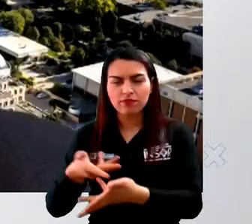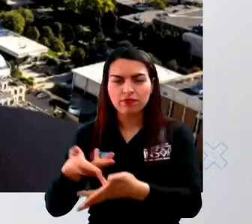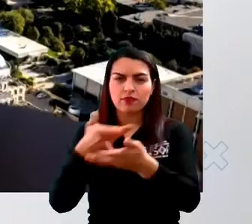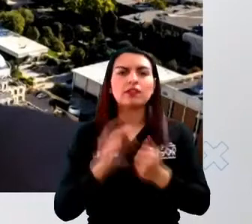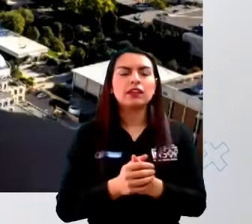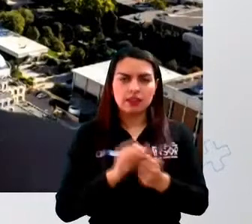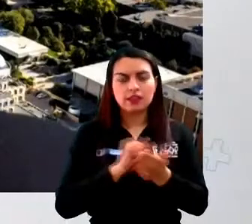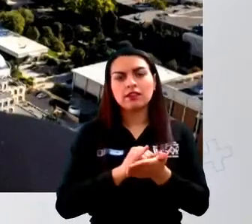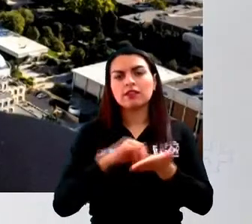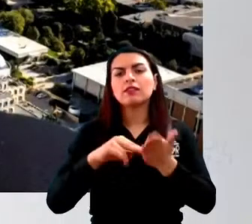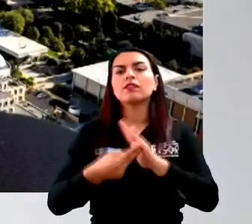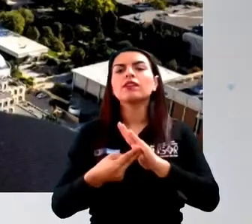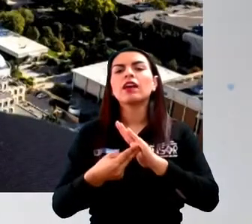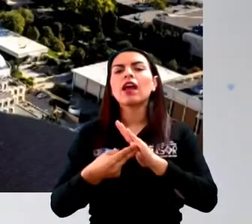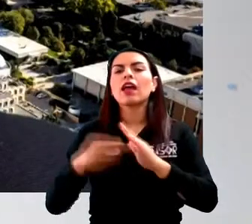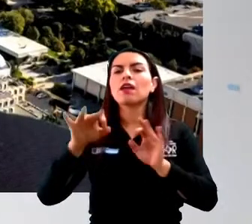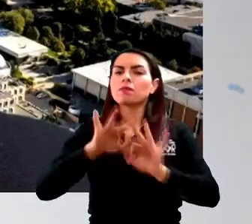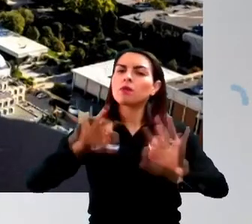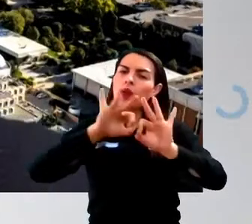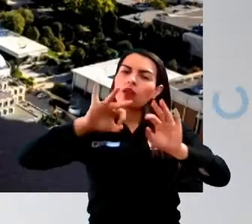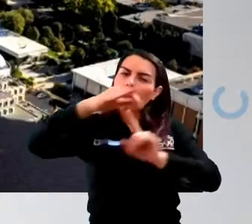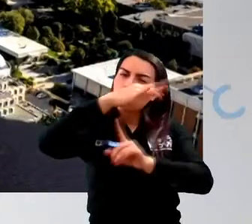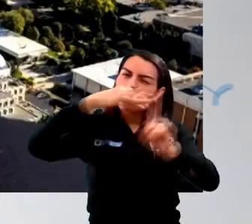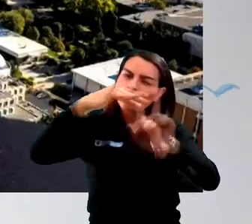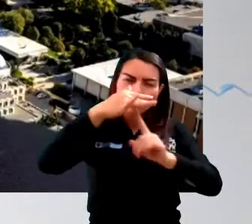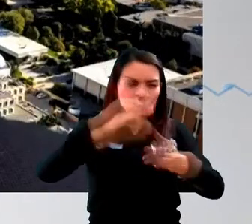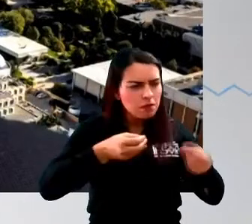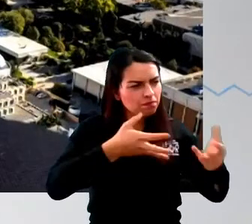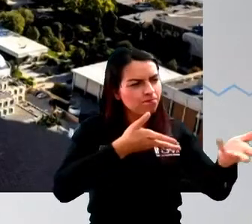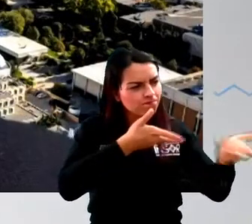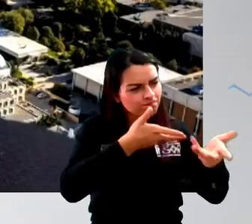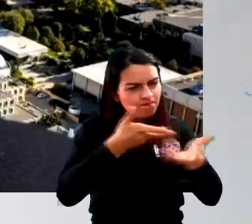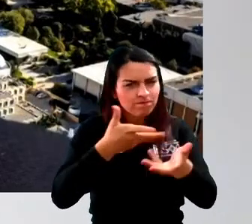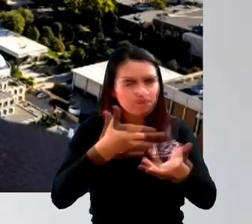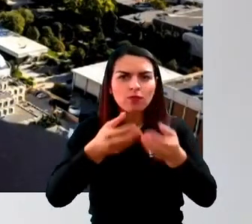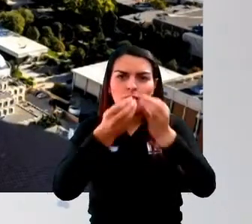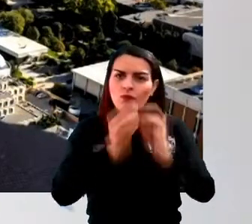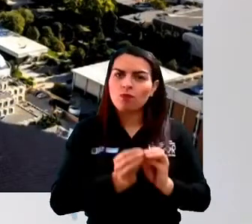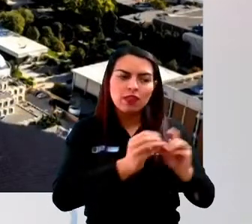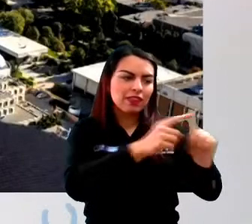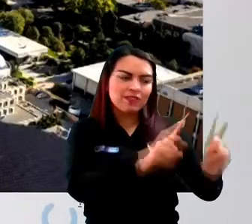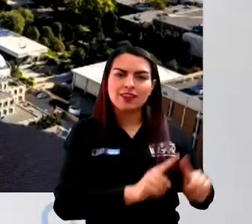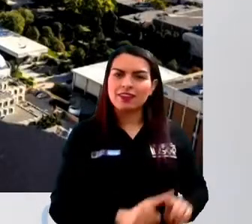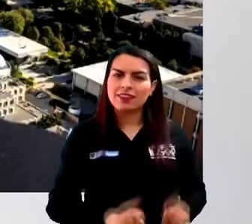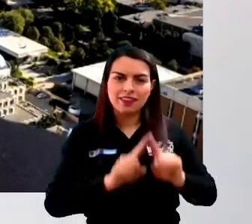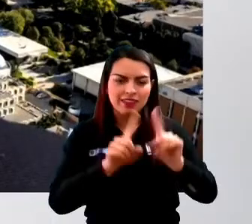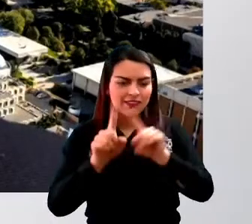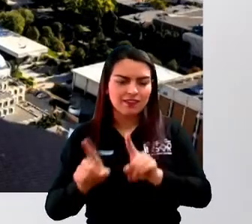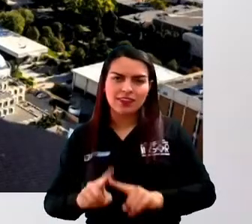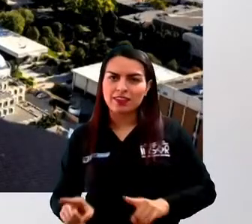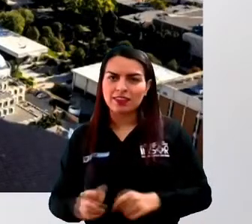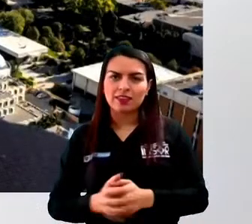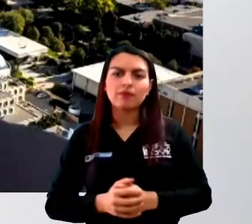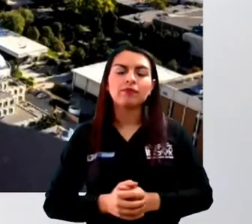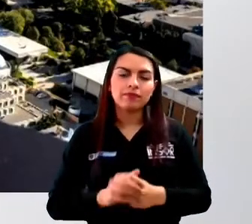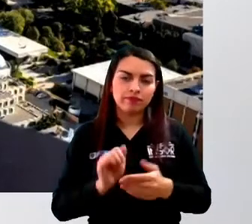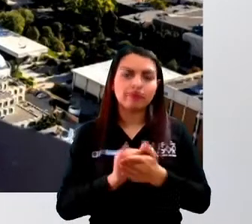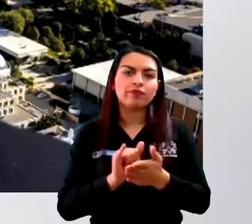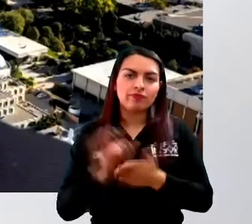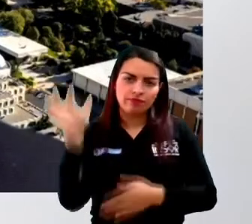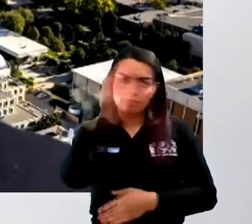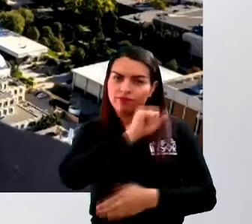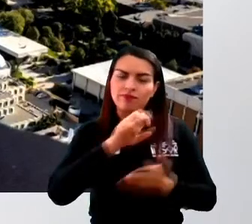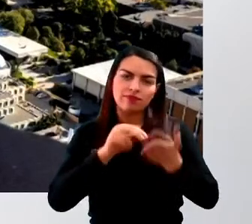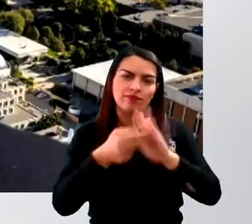ese contexto. Y esto ocurre de maneras diferentes. Esto es una de las diferentes formas de